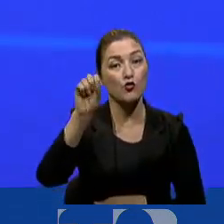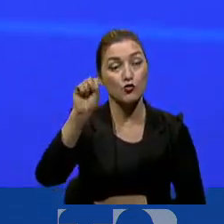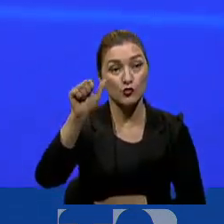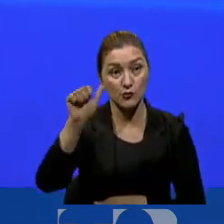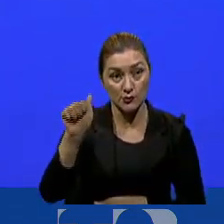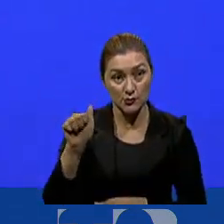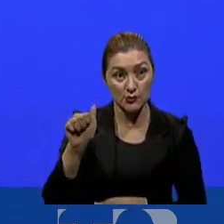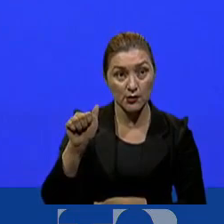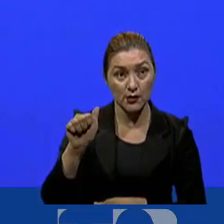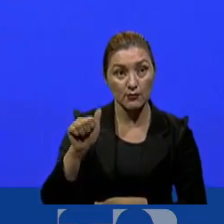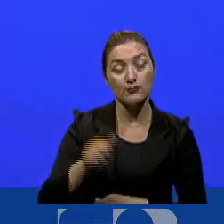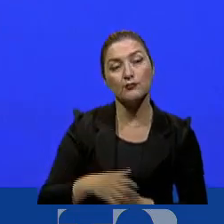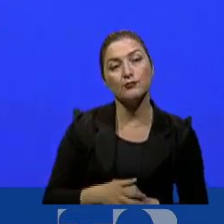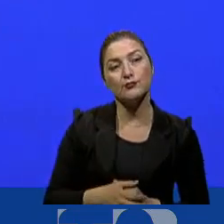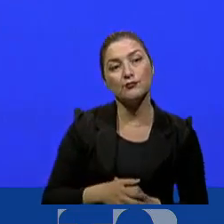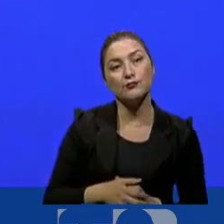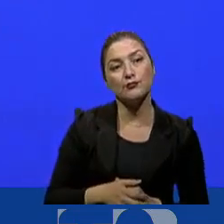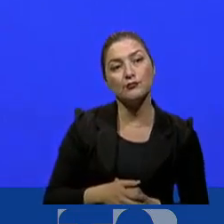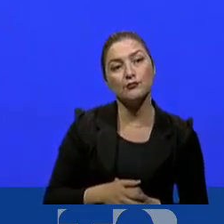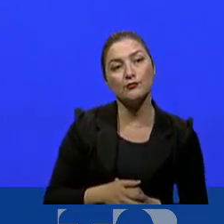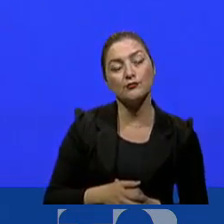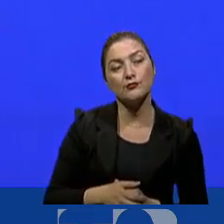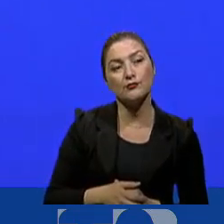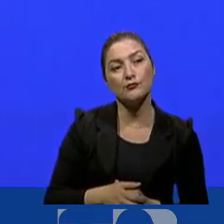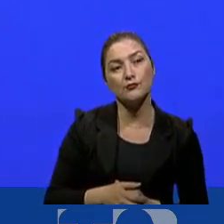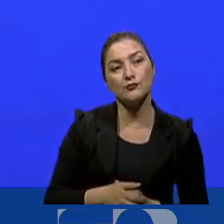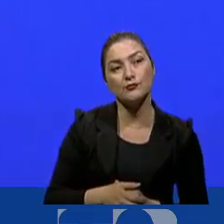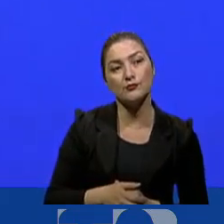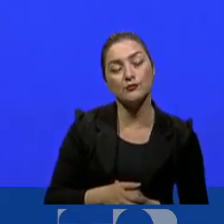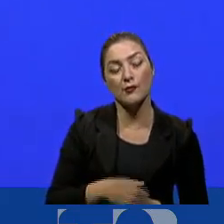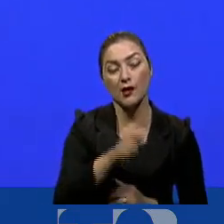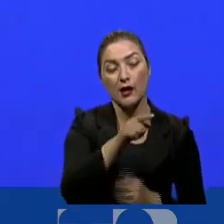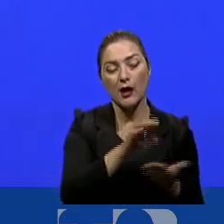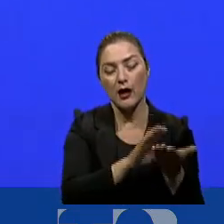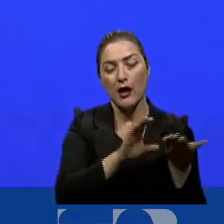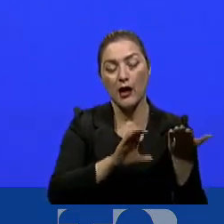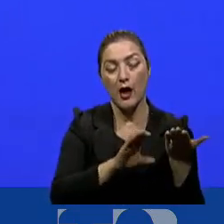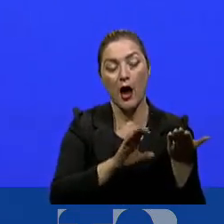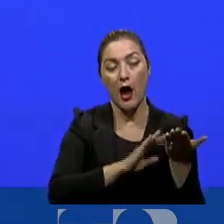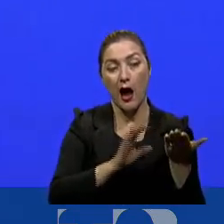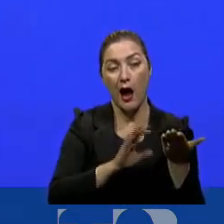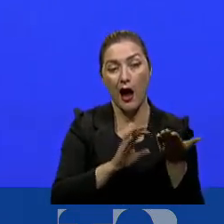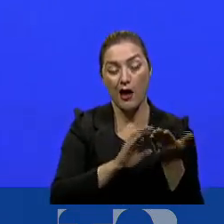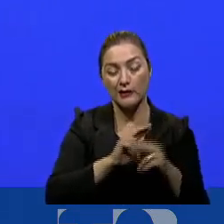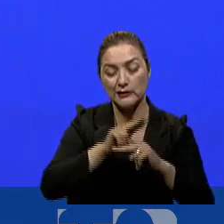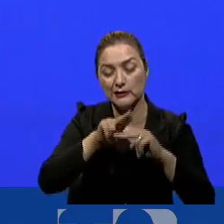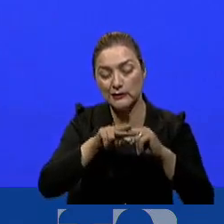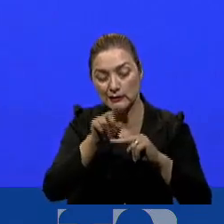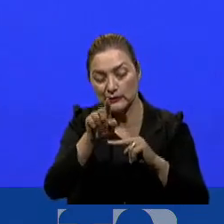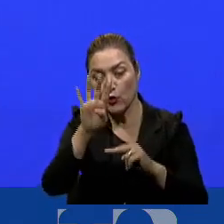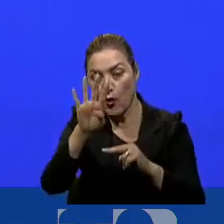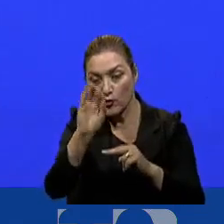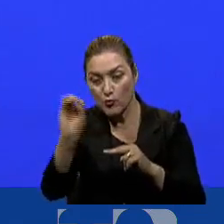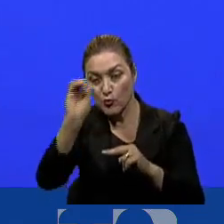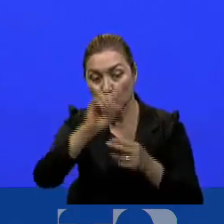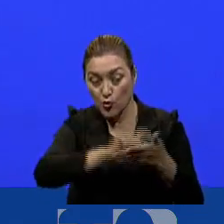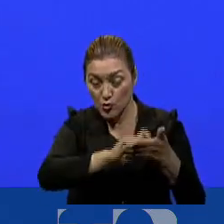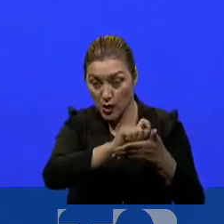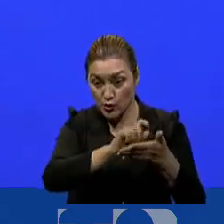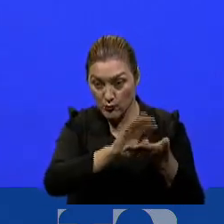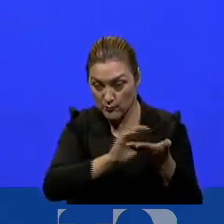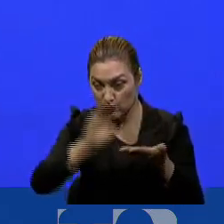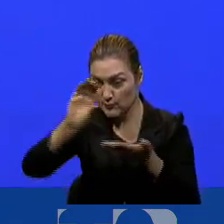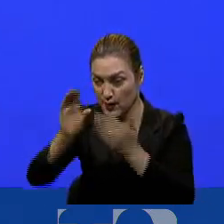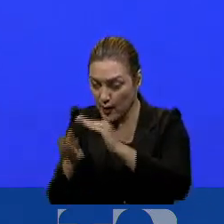como sustento que iban a recibir el 4% de comisión por la suscripción de ese